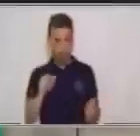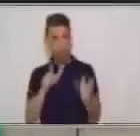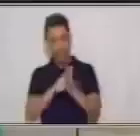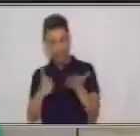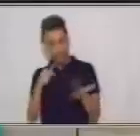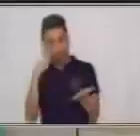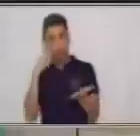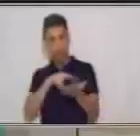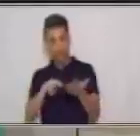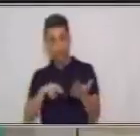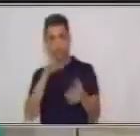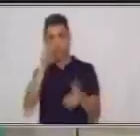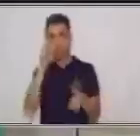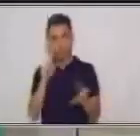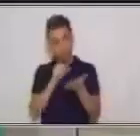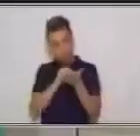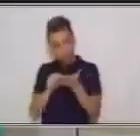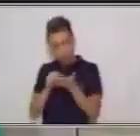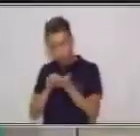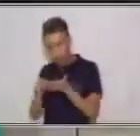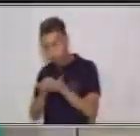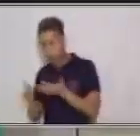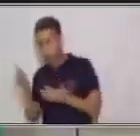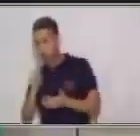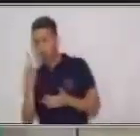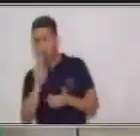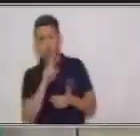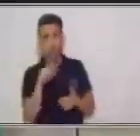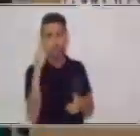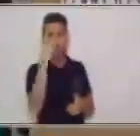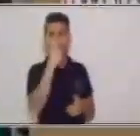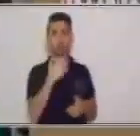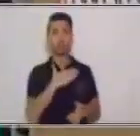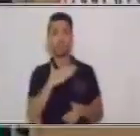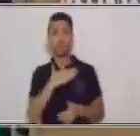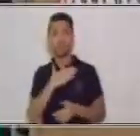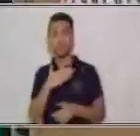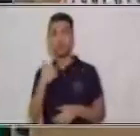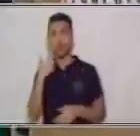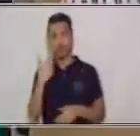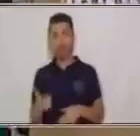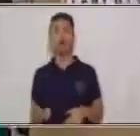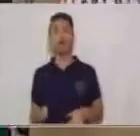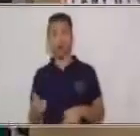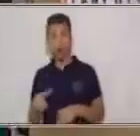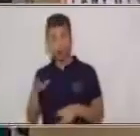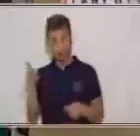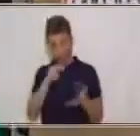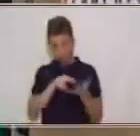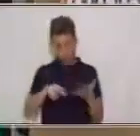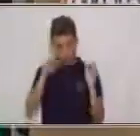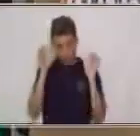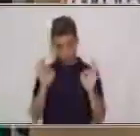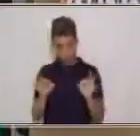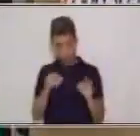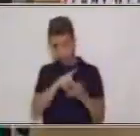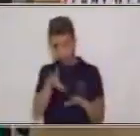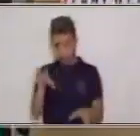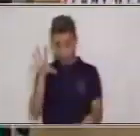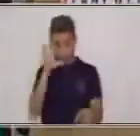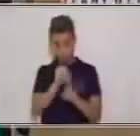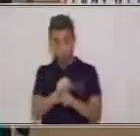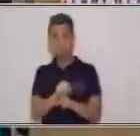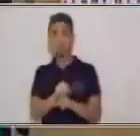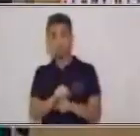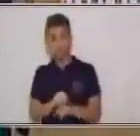que encuentres en este fragmento, ¿sí? Léelo muy bien, identifica cada uno de los sustantivos. Recuerda que una forma en